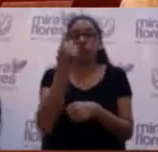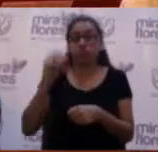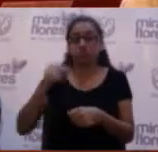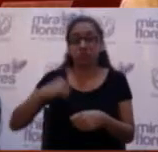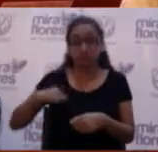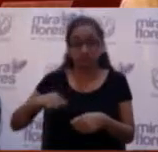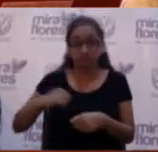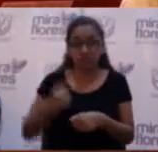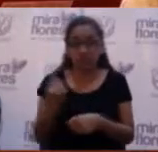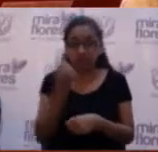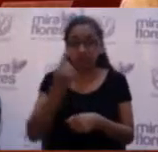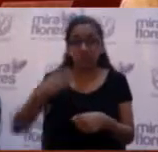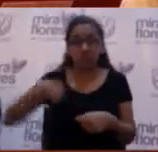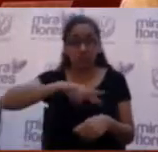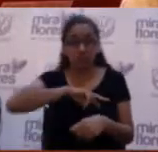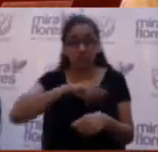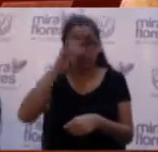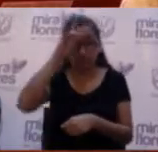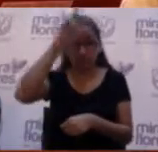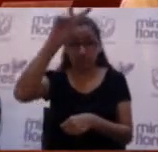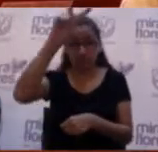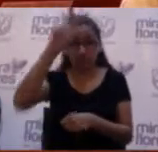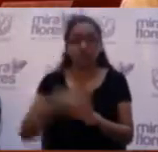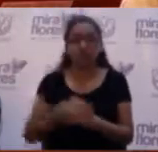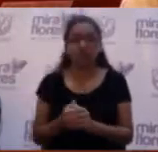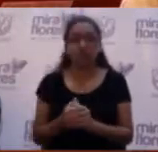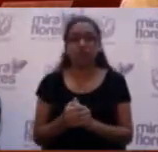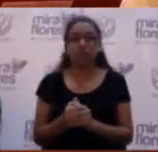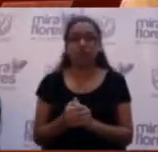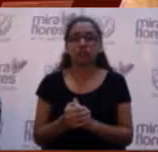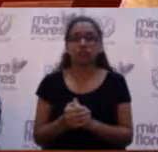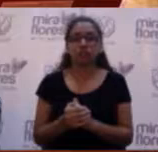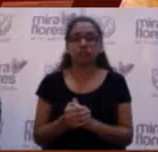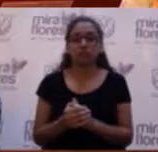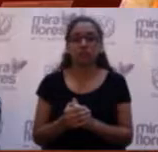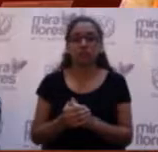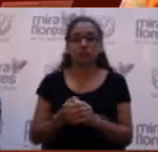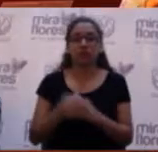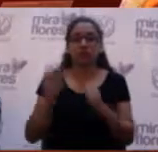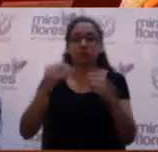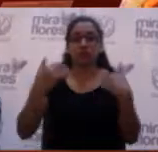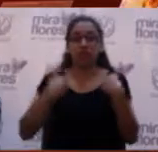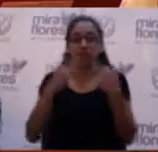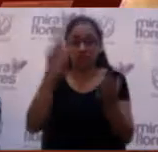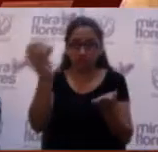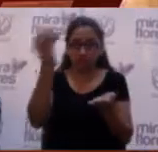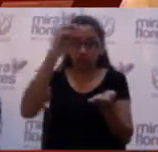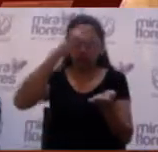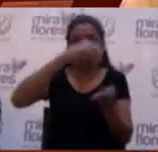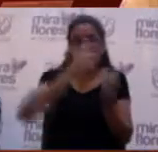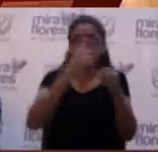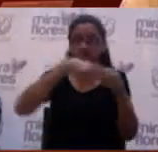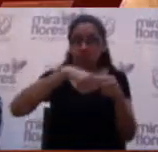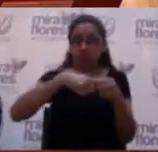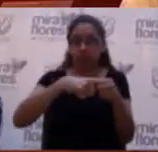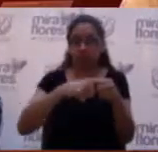o distrito del país, del Perú, que está adscrito a esta red de la